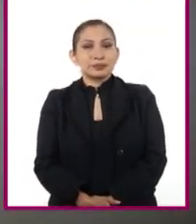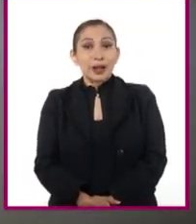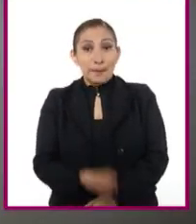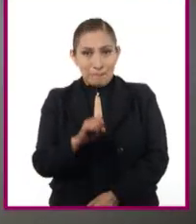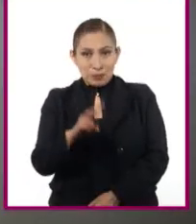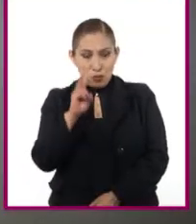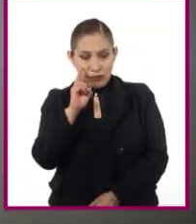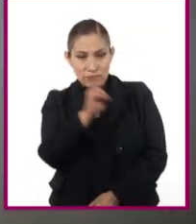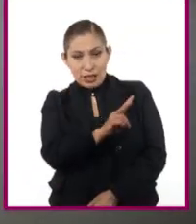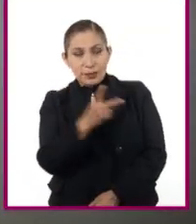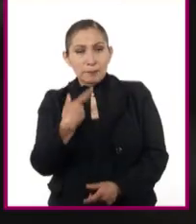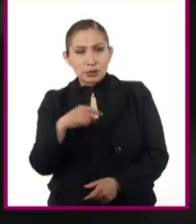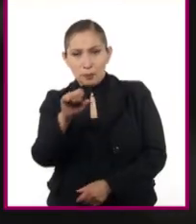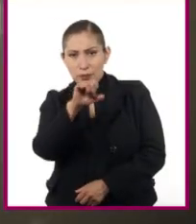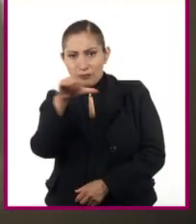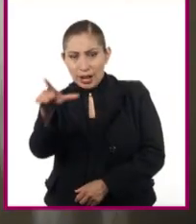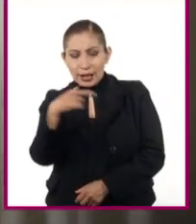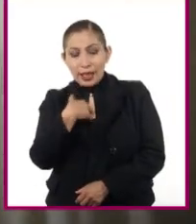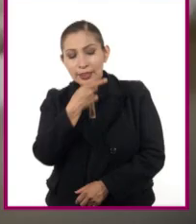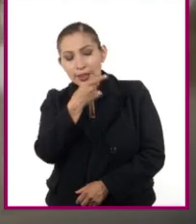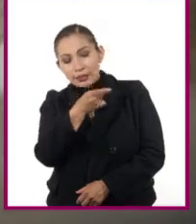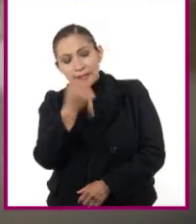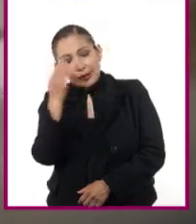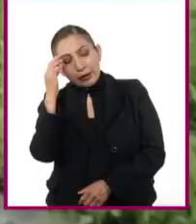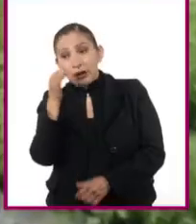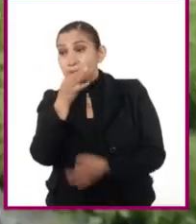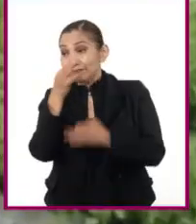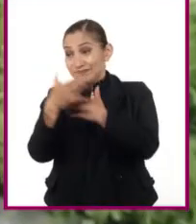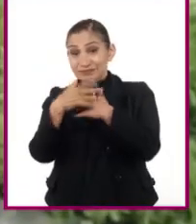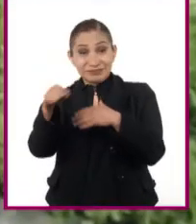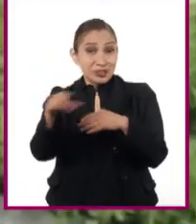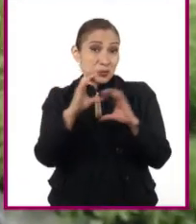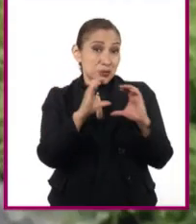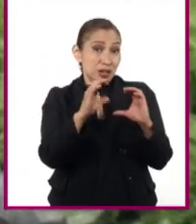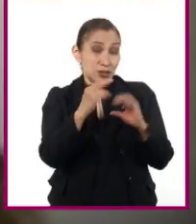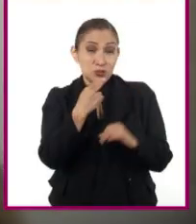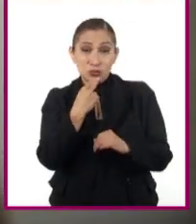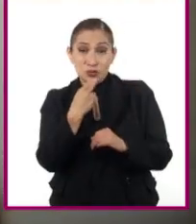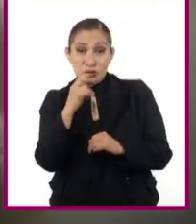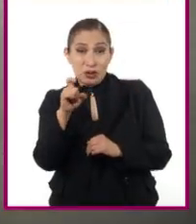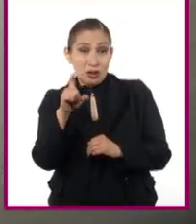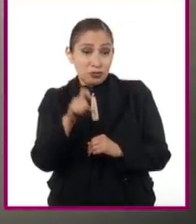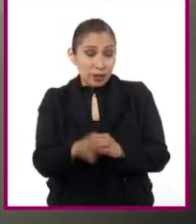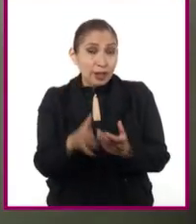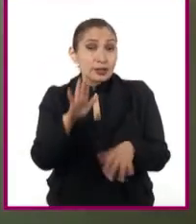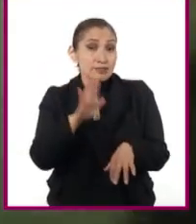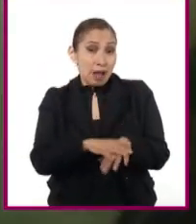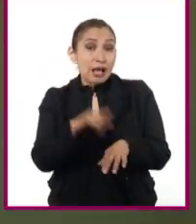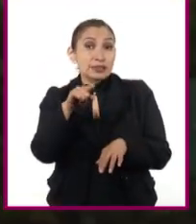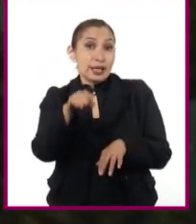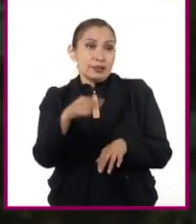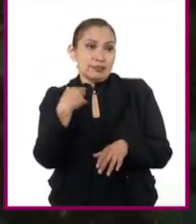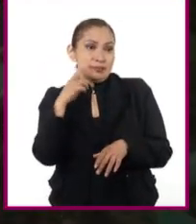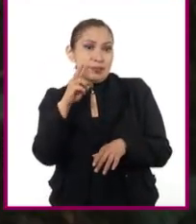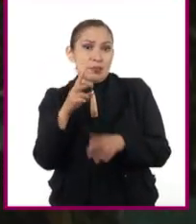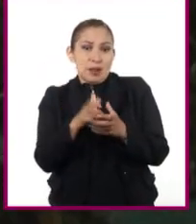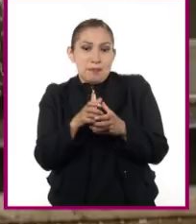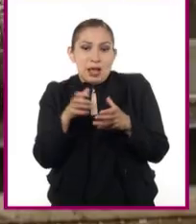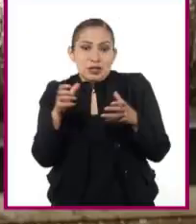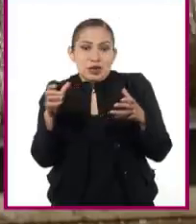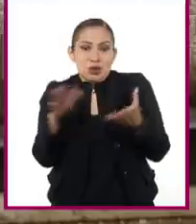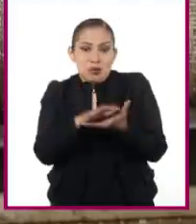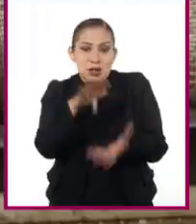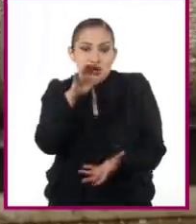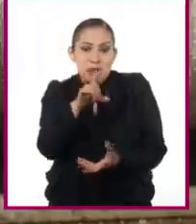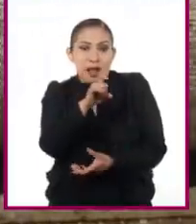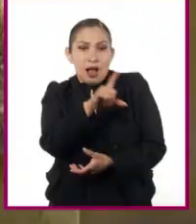Ante este panorama, los especialistas llaman a adquirir conciencia respecto a su consumo, sobre todo si consideramos que gran parte